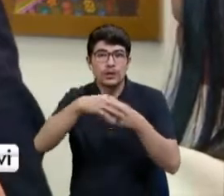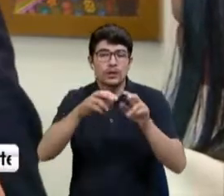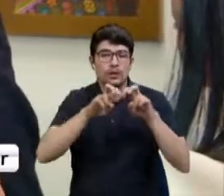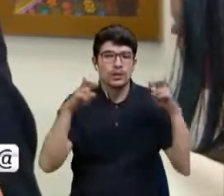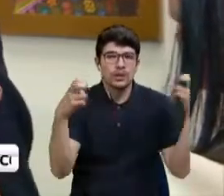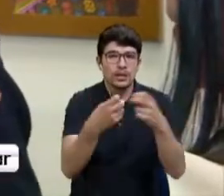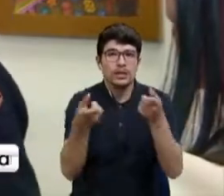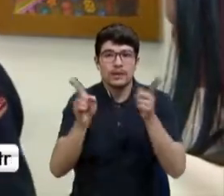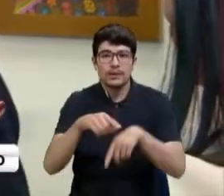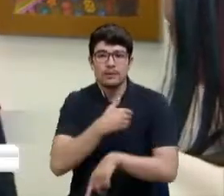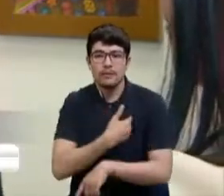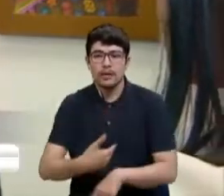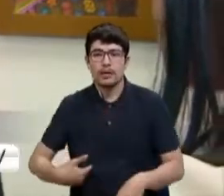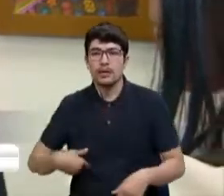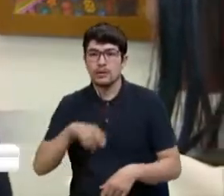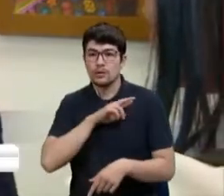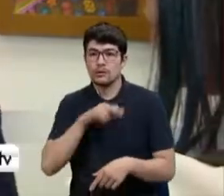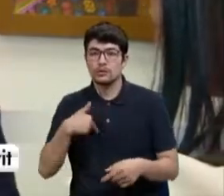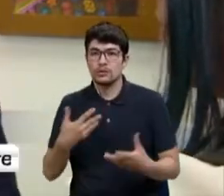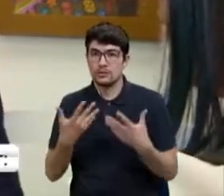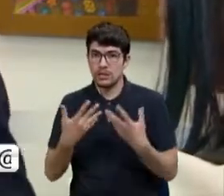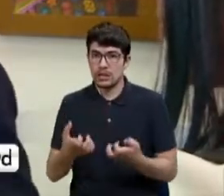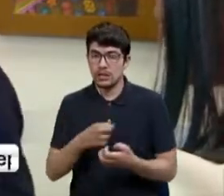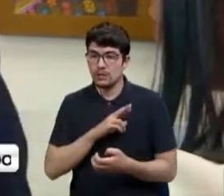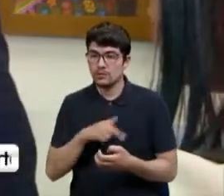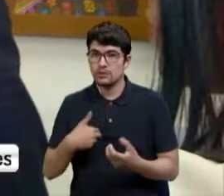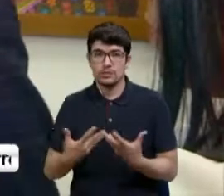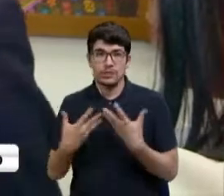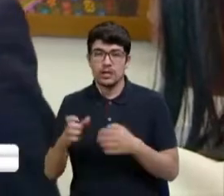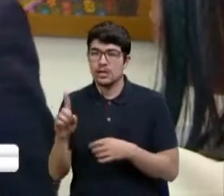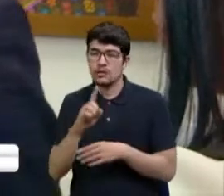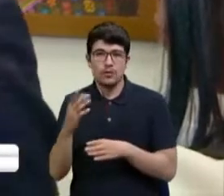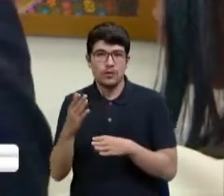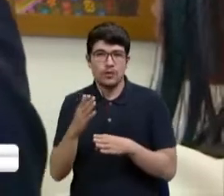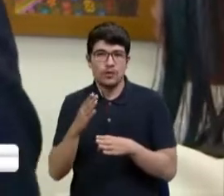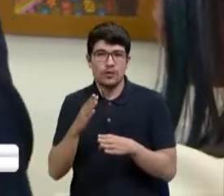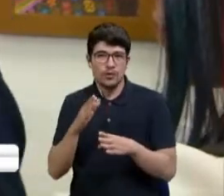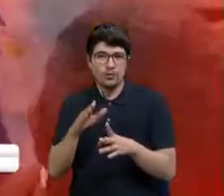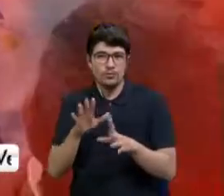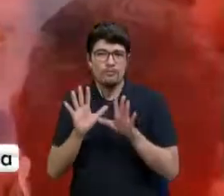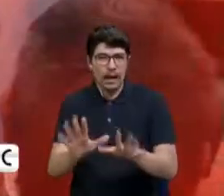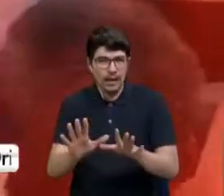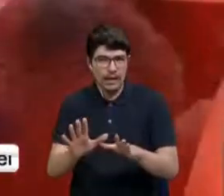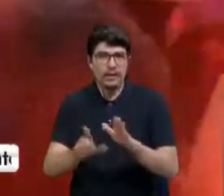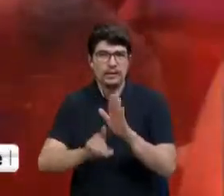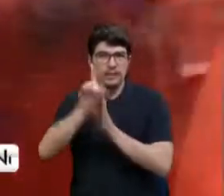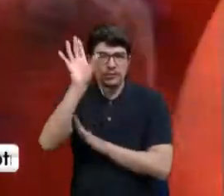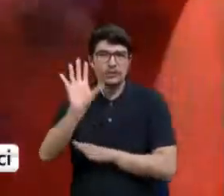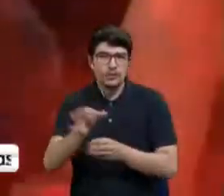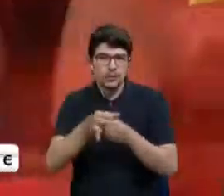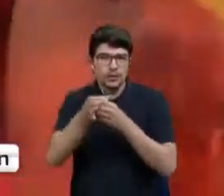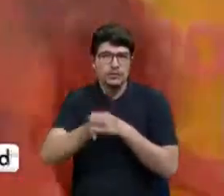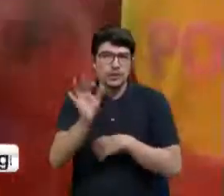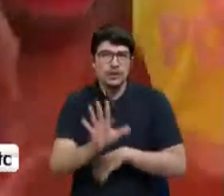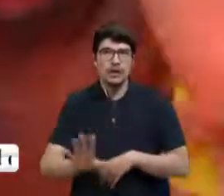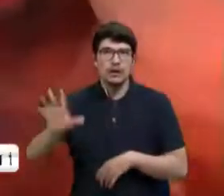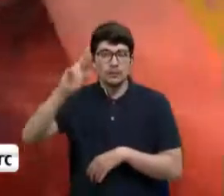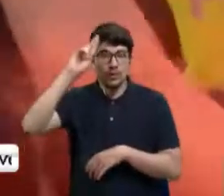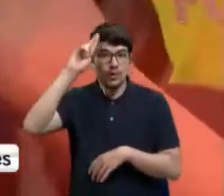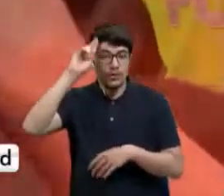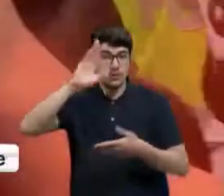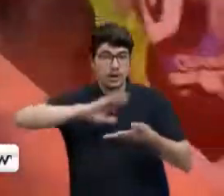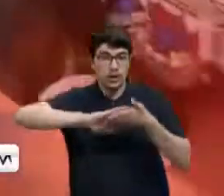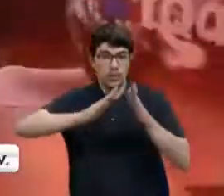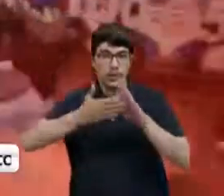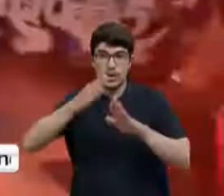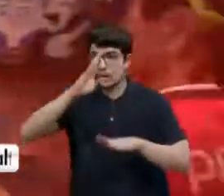de Presidencia, y lo que queremos es que esto no entorpezca el desarrollo de los municipios y los departamentos. Por lo pronto, la comunidad sangileña está a la